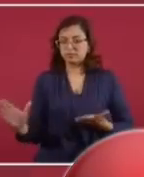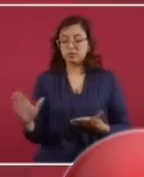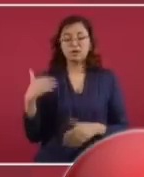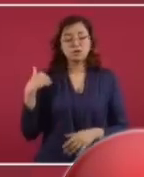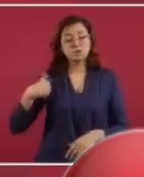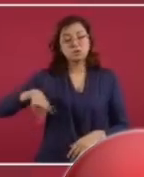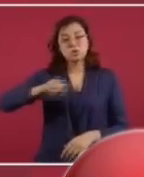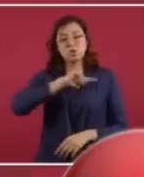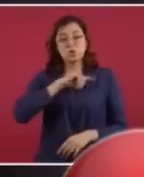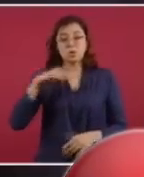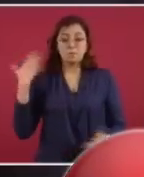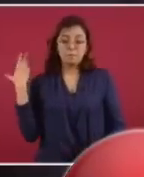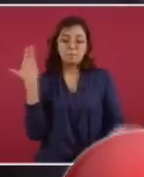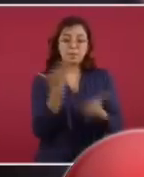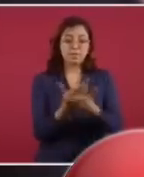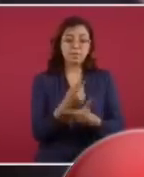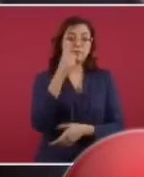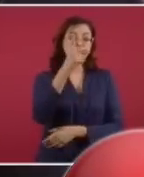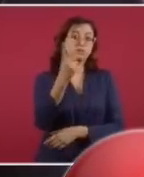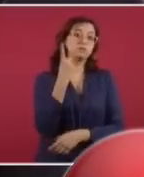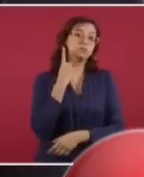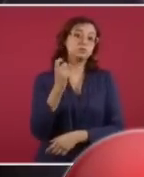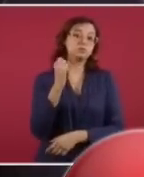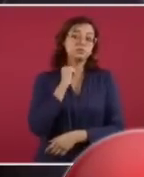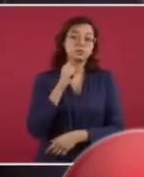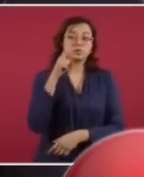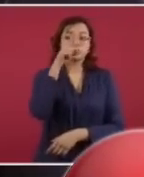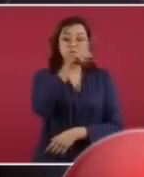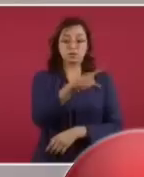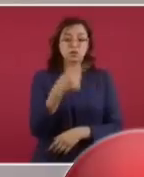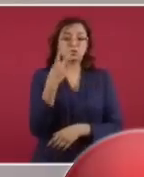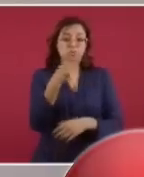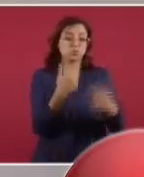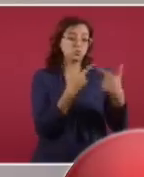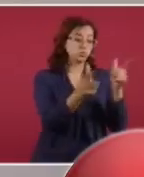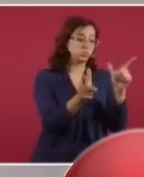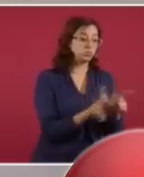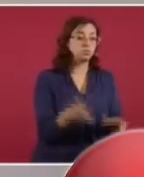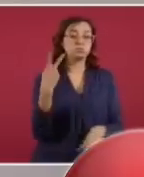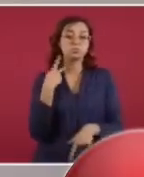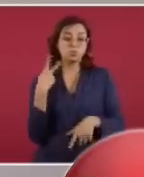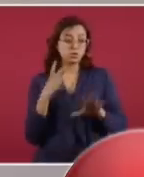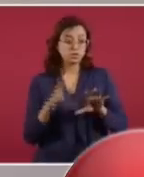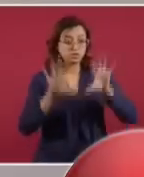los legisladores de los dos partidos, con todo respeto,